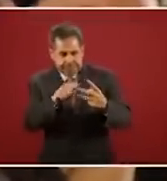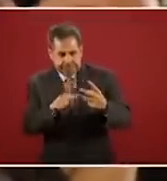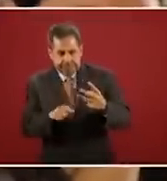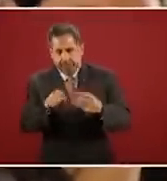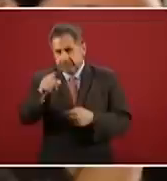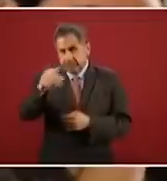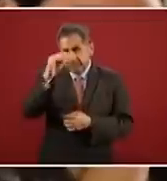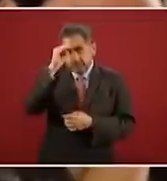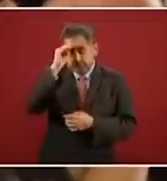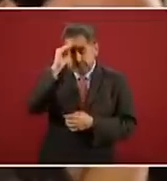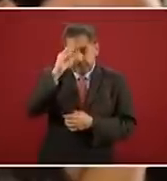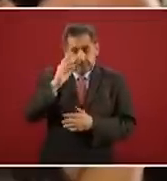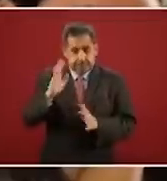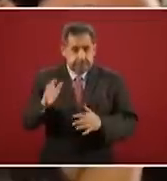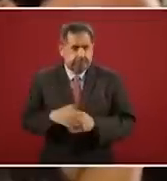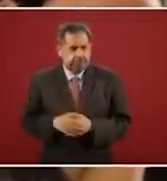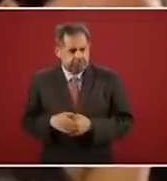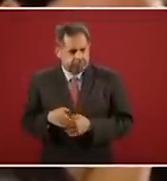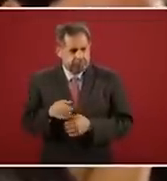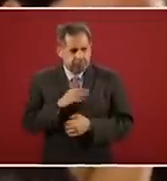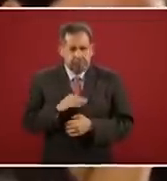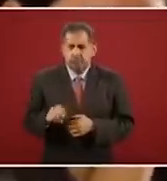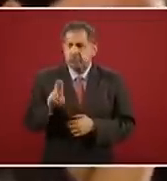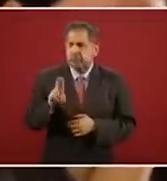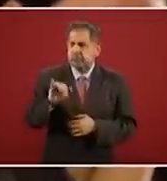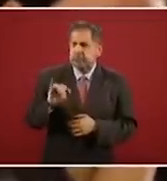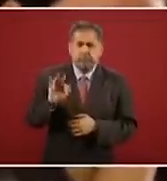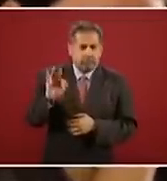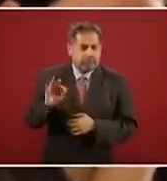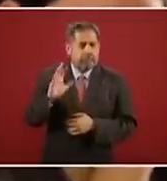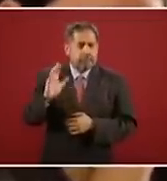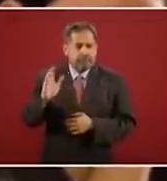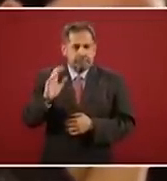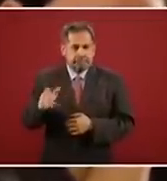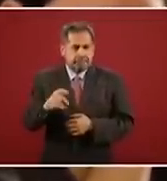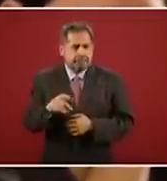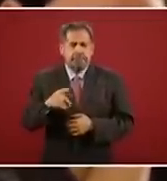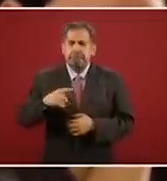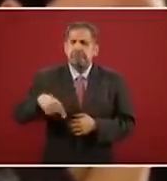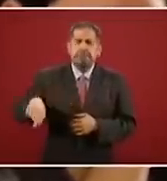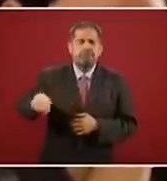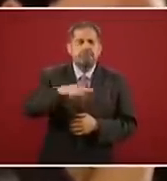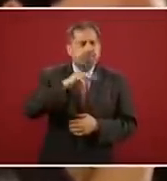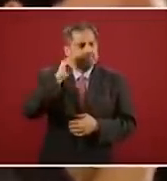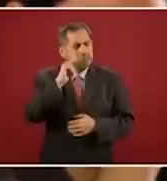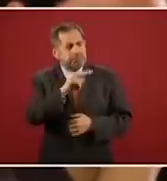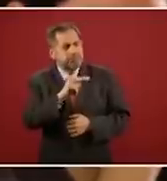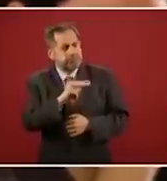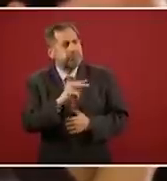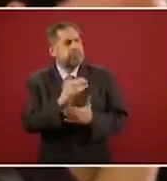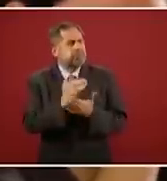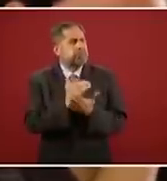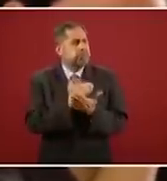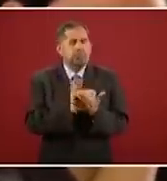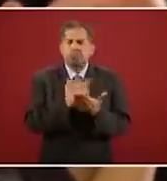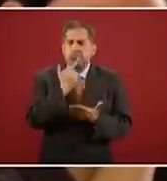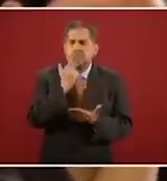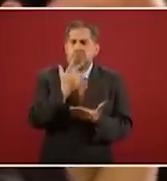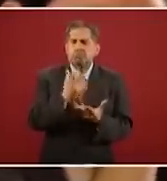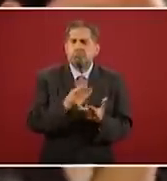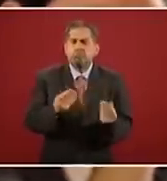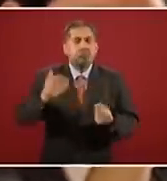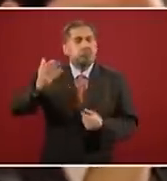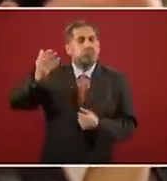doctor, que ha sido capaz la UIF de revertir la percepción social de la falta de resultados en el combate a